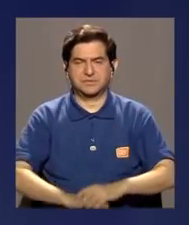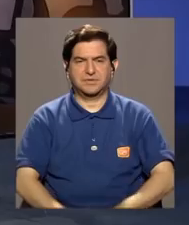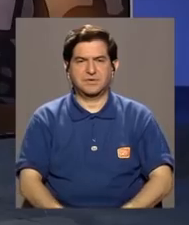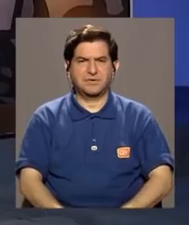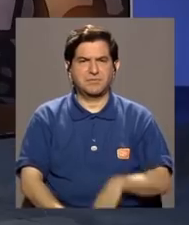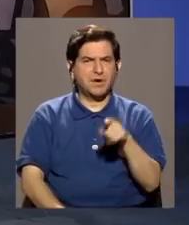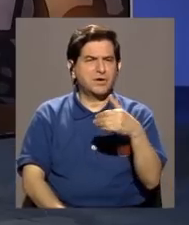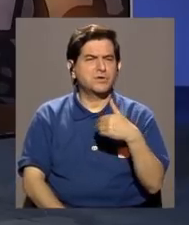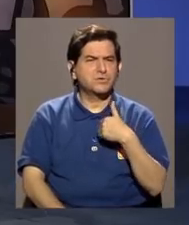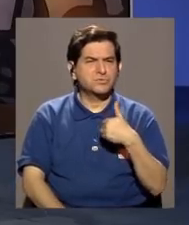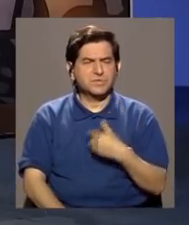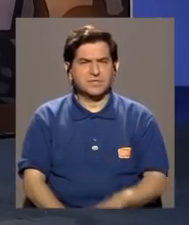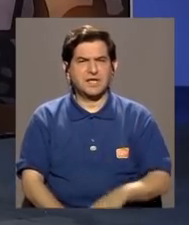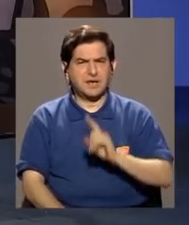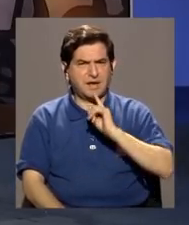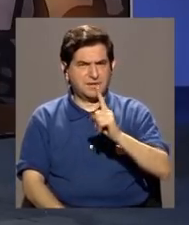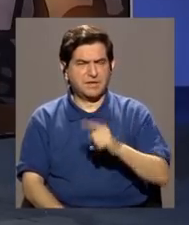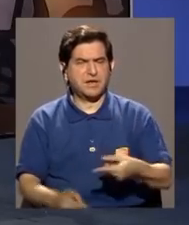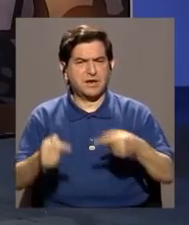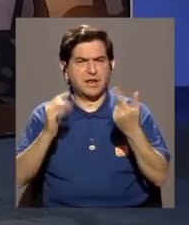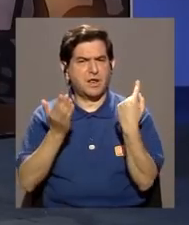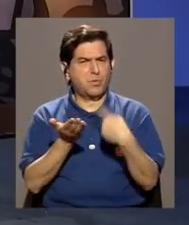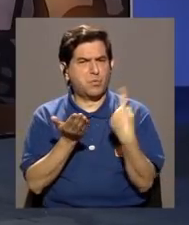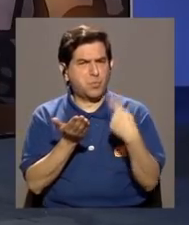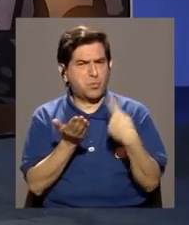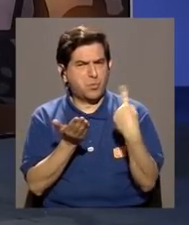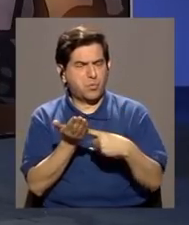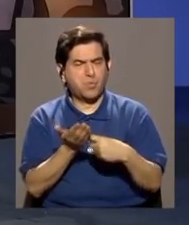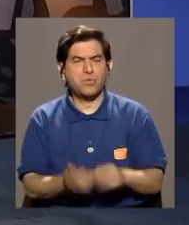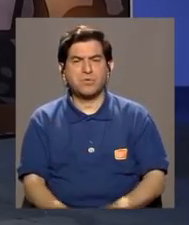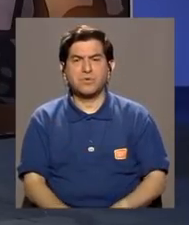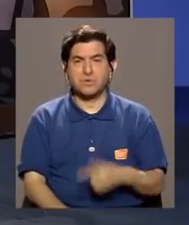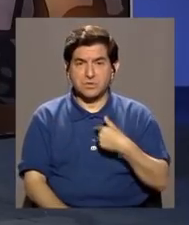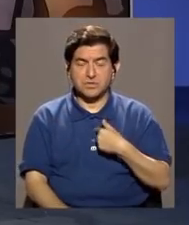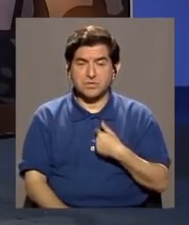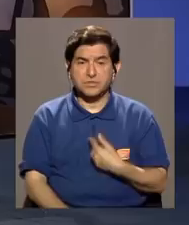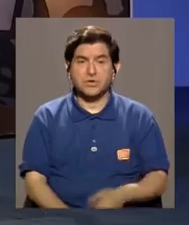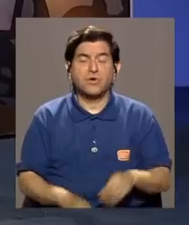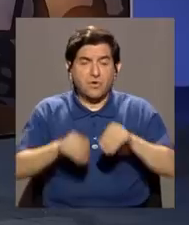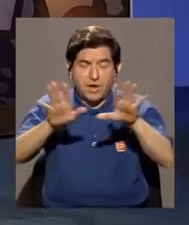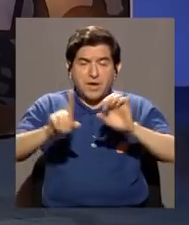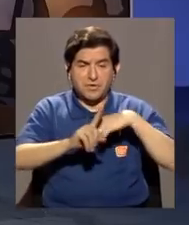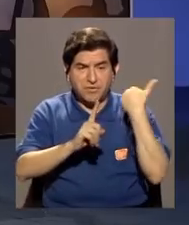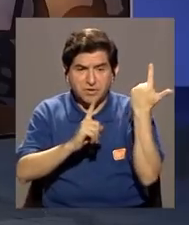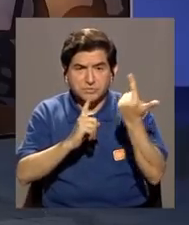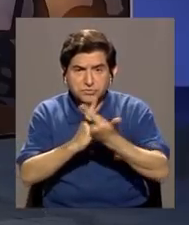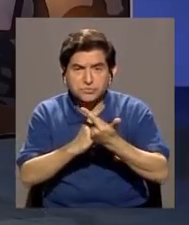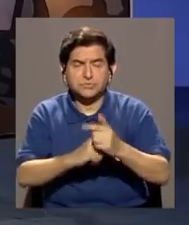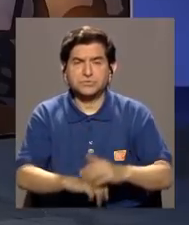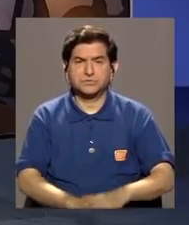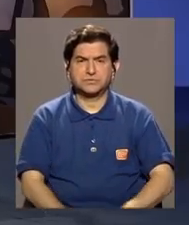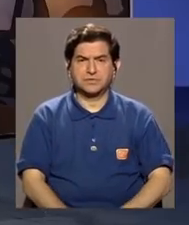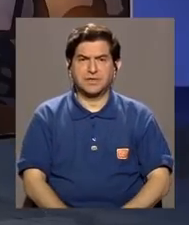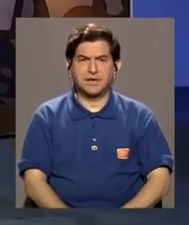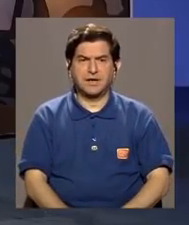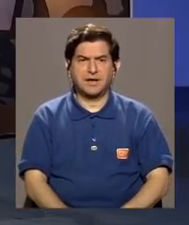y usted tuvo algún tipo de declaraciones bastante controversiales y le digo porque en mis redes sociales